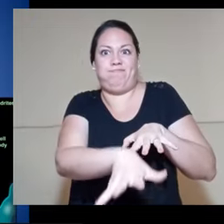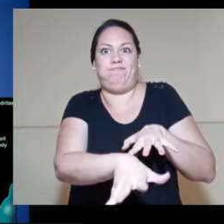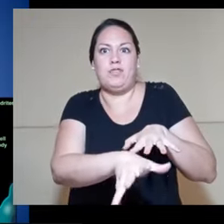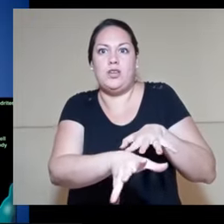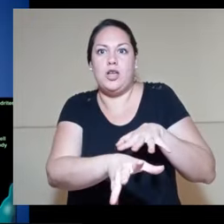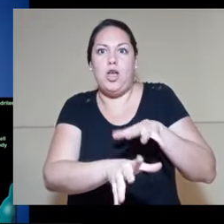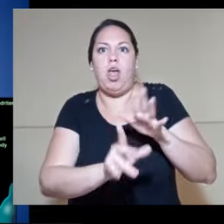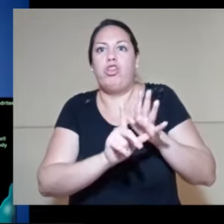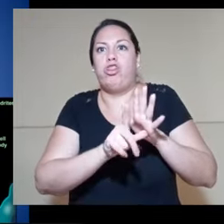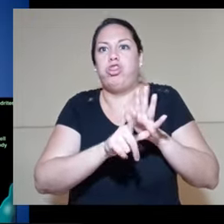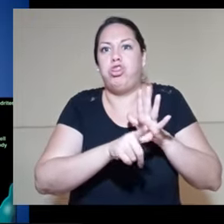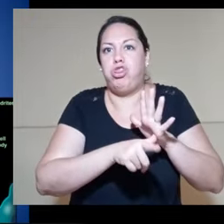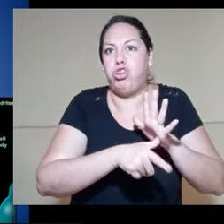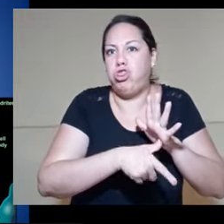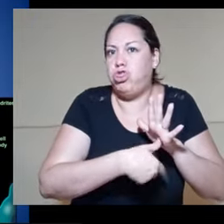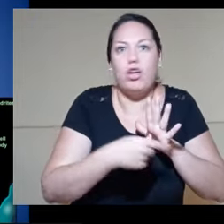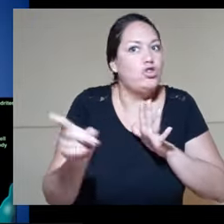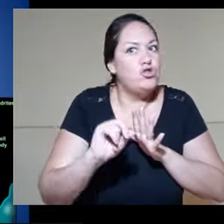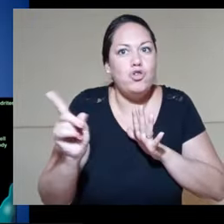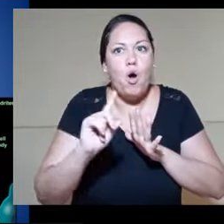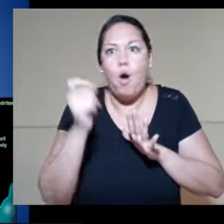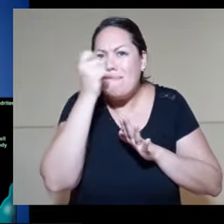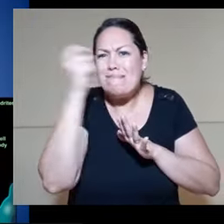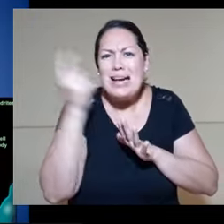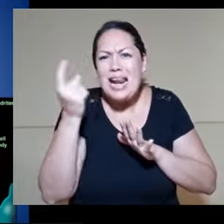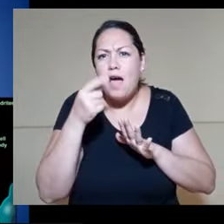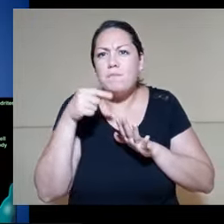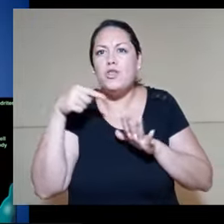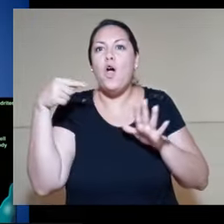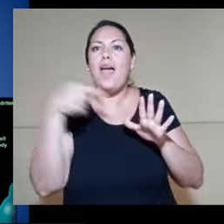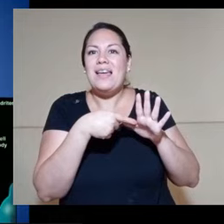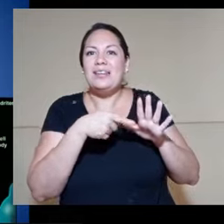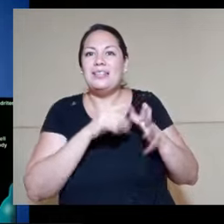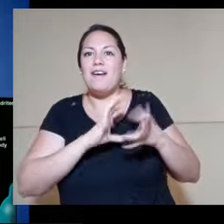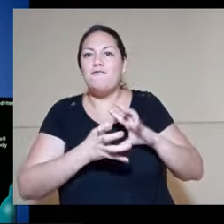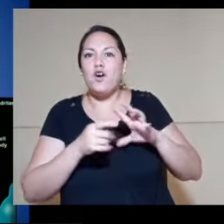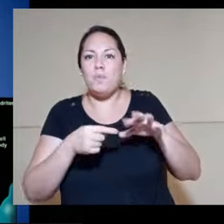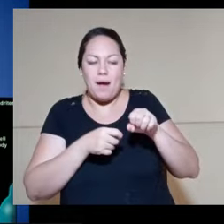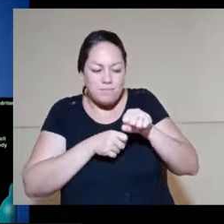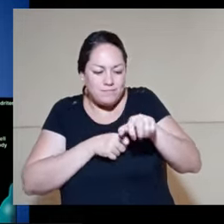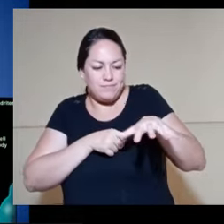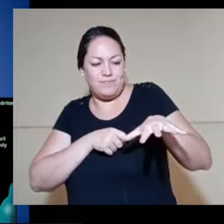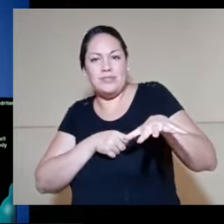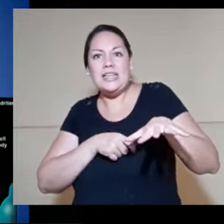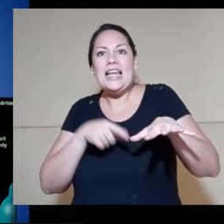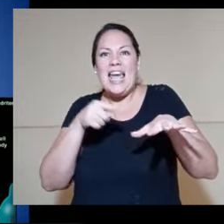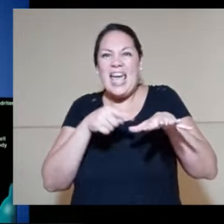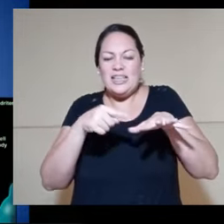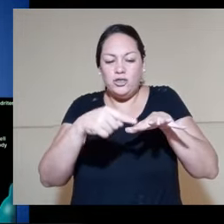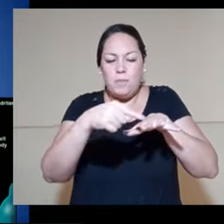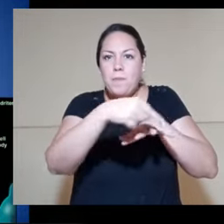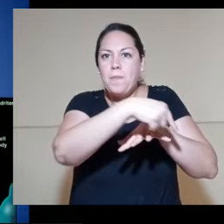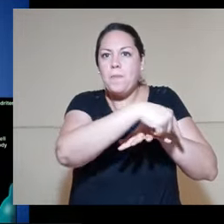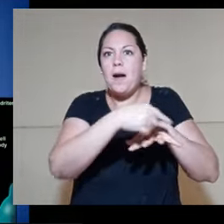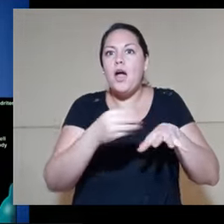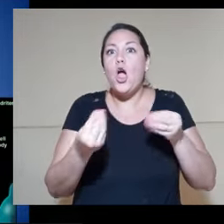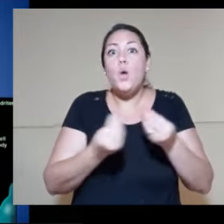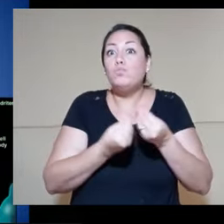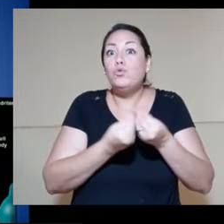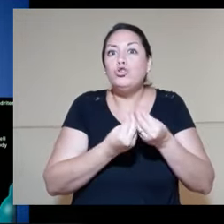cierto?, 3 horas para procesar una información. ¿No es cierto? Entonces, por eso el tejido nervioso tiene esa